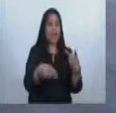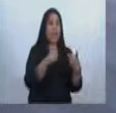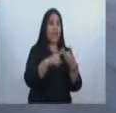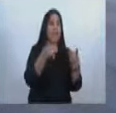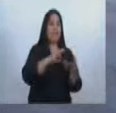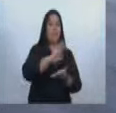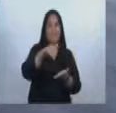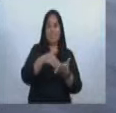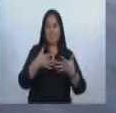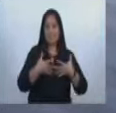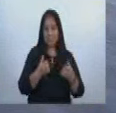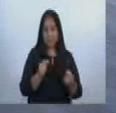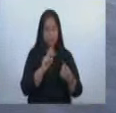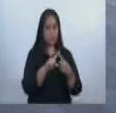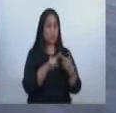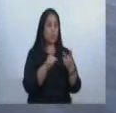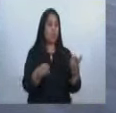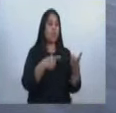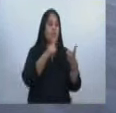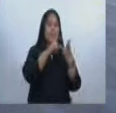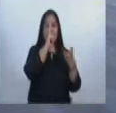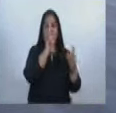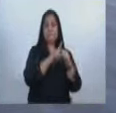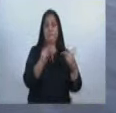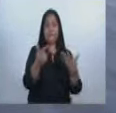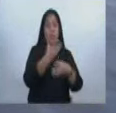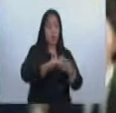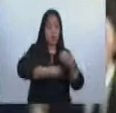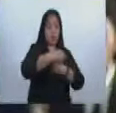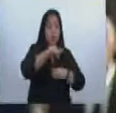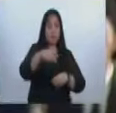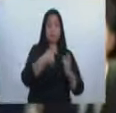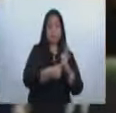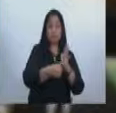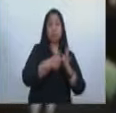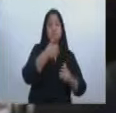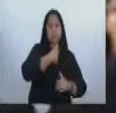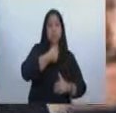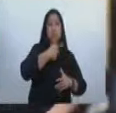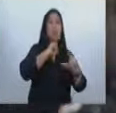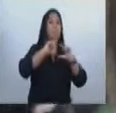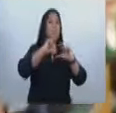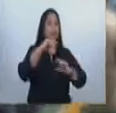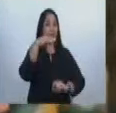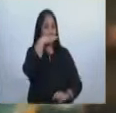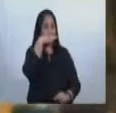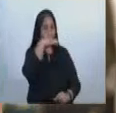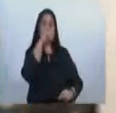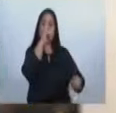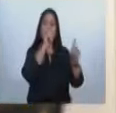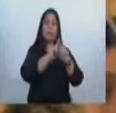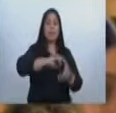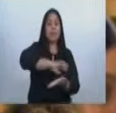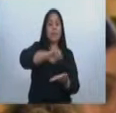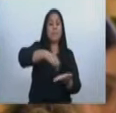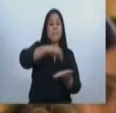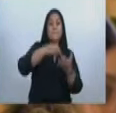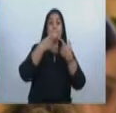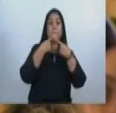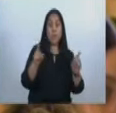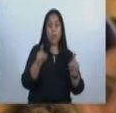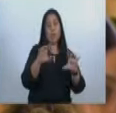puestos de salud que las comisar también tengan comunicación gratuita pero posiblemente también los parques públicos de